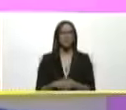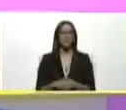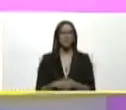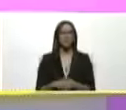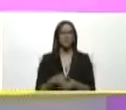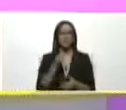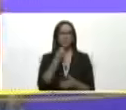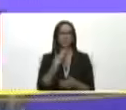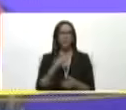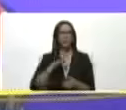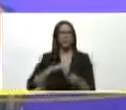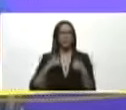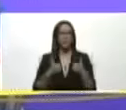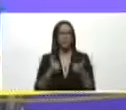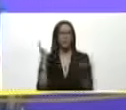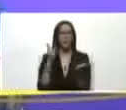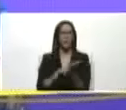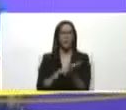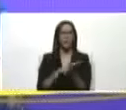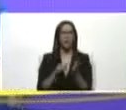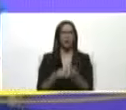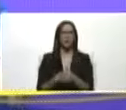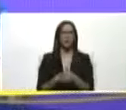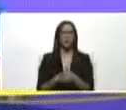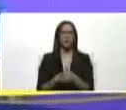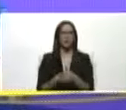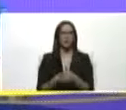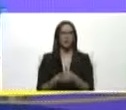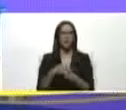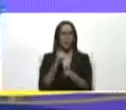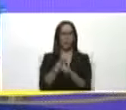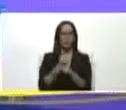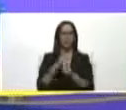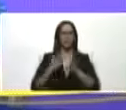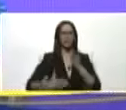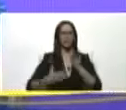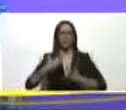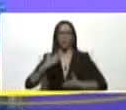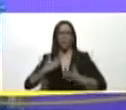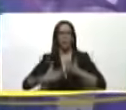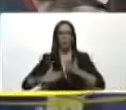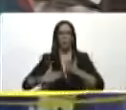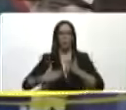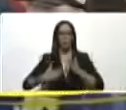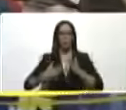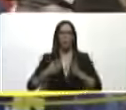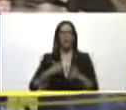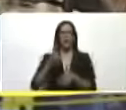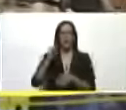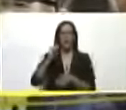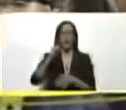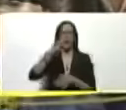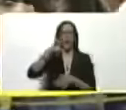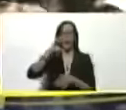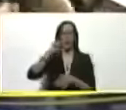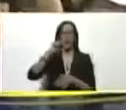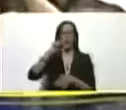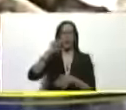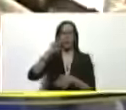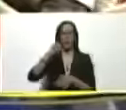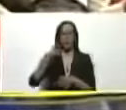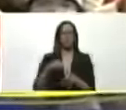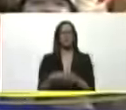Bueno está bien aprobado las olimpiadas de robótica AC catom en todo el